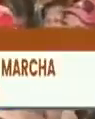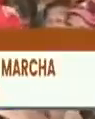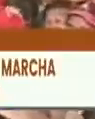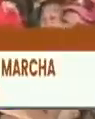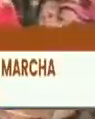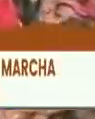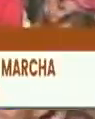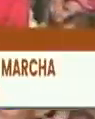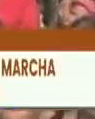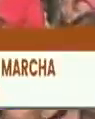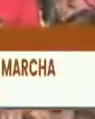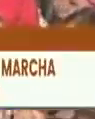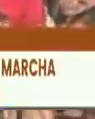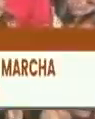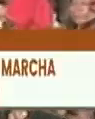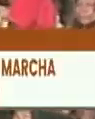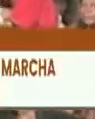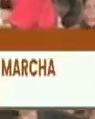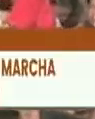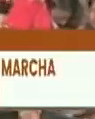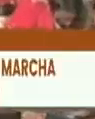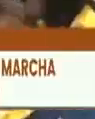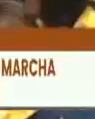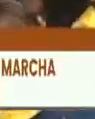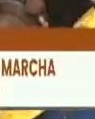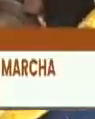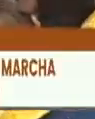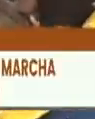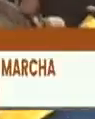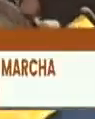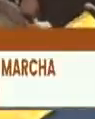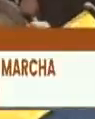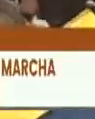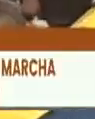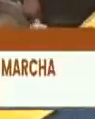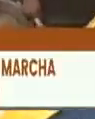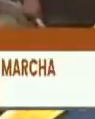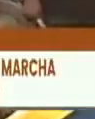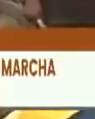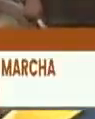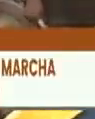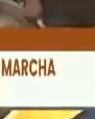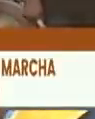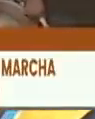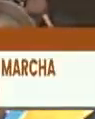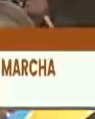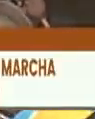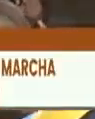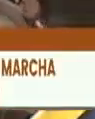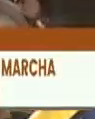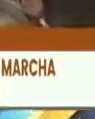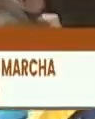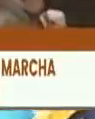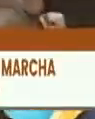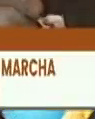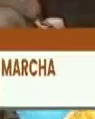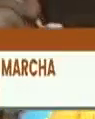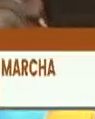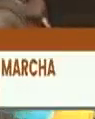¡Que viva Maduro! ¡Que viva el Zulia! ¡Que viva el de Ildefonso Vázquez!